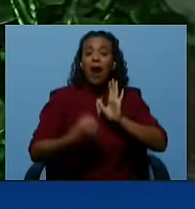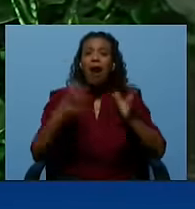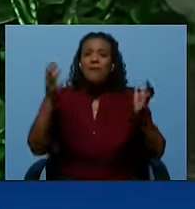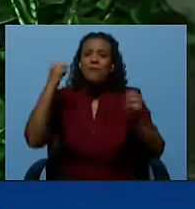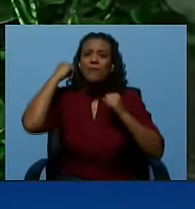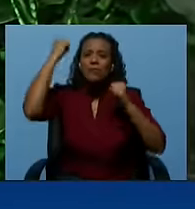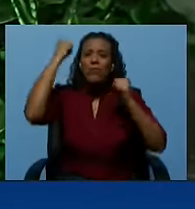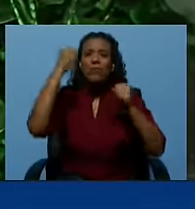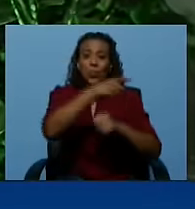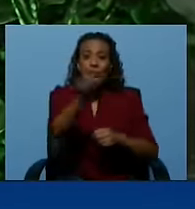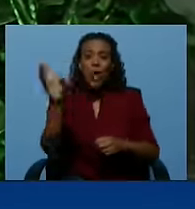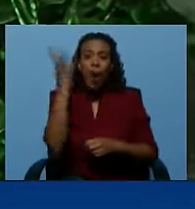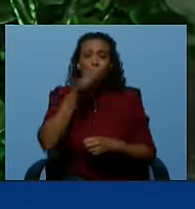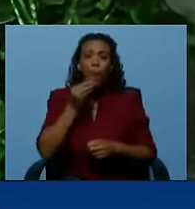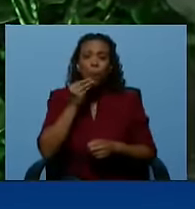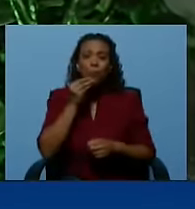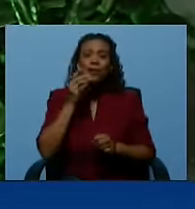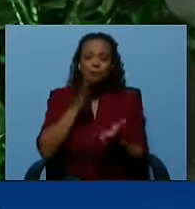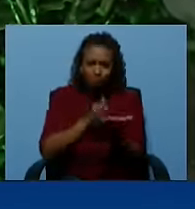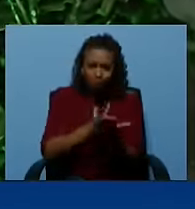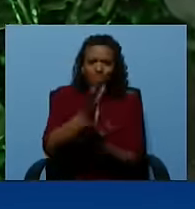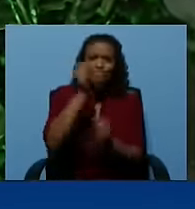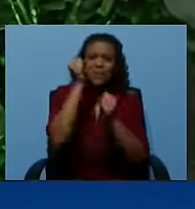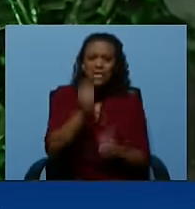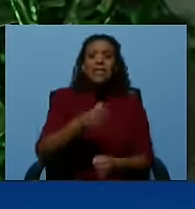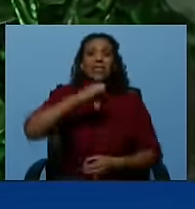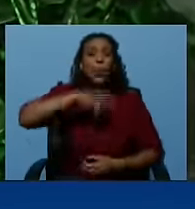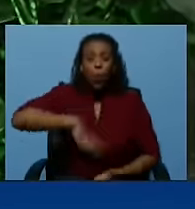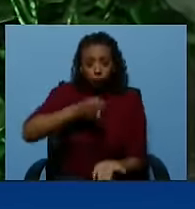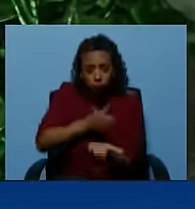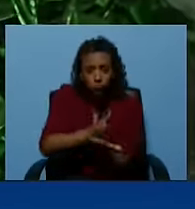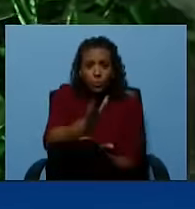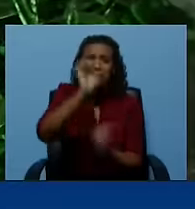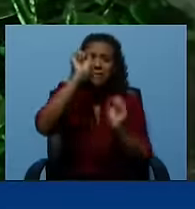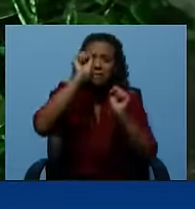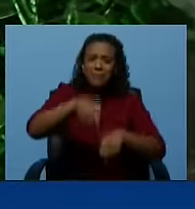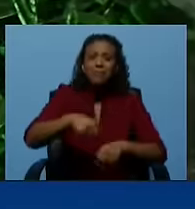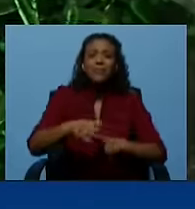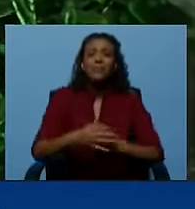victoria, muchachos, muchachas. Estamos del lado correcto de la historia.